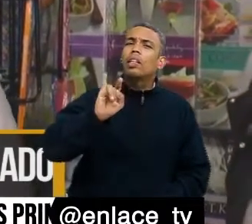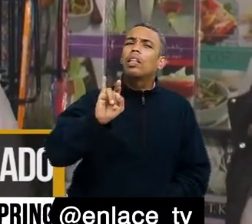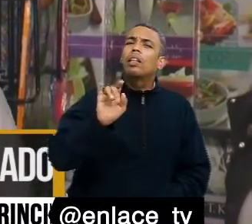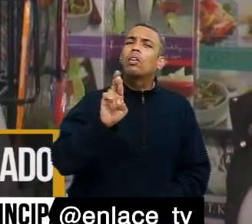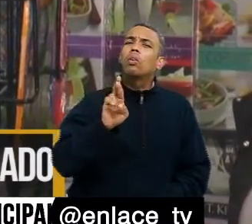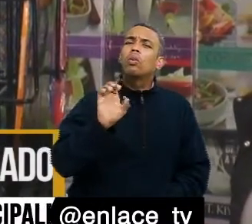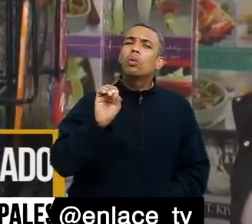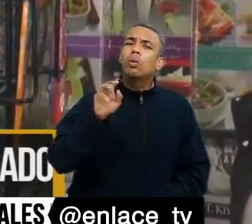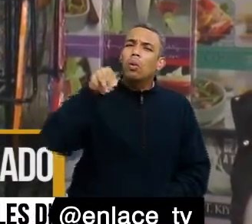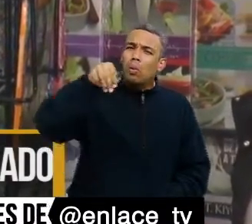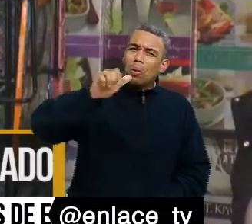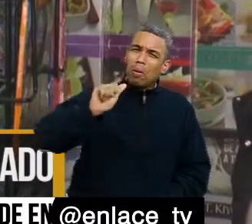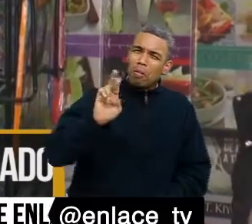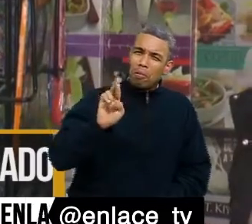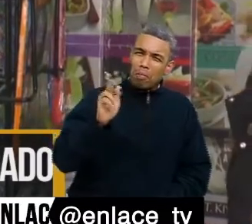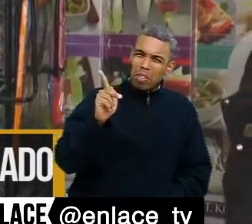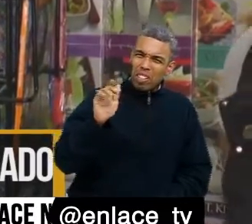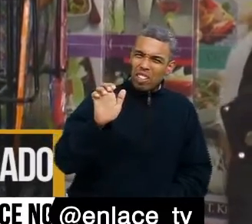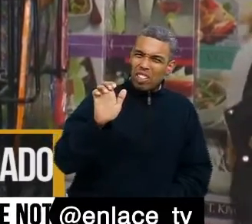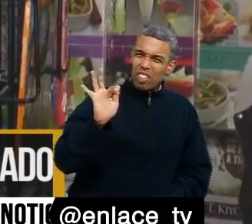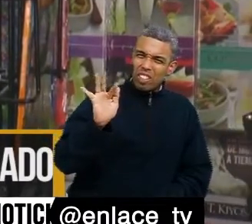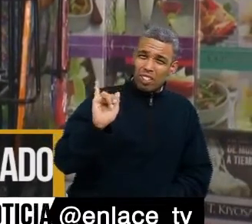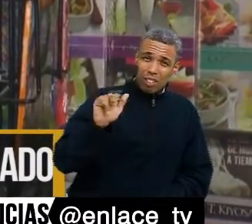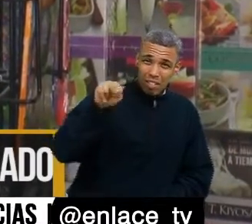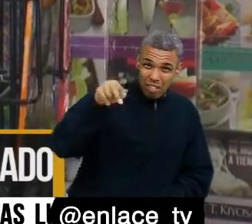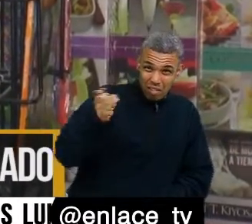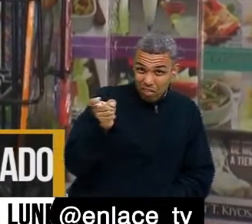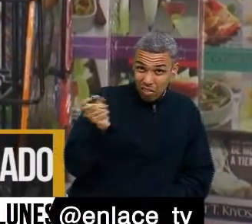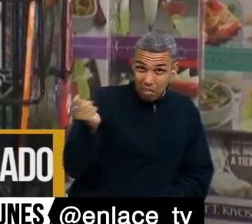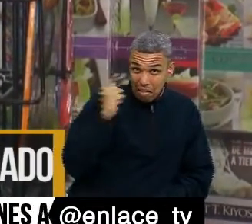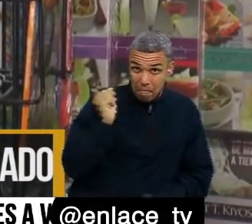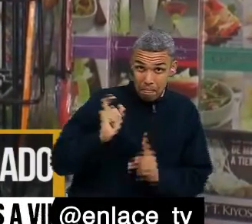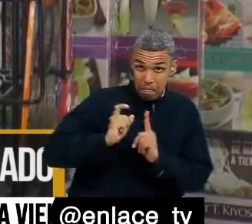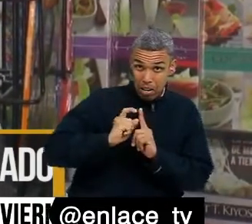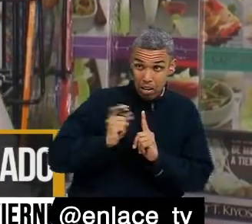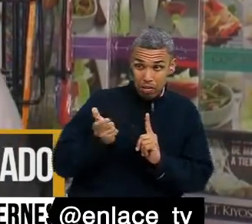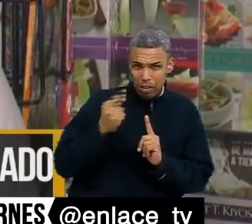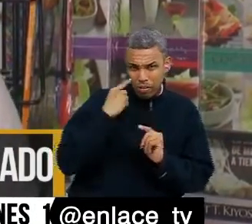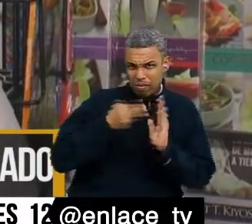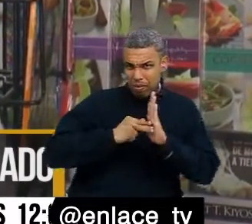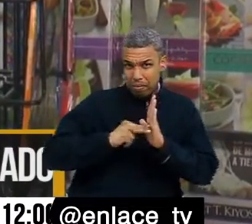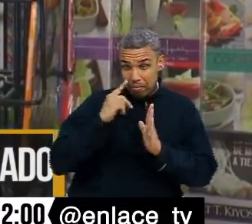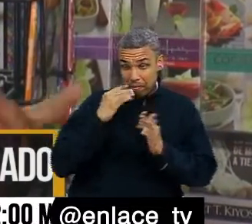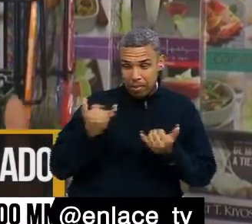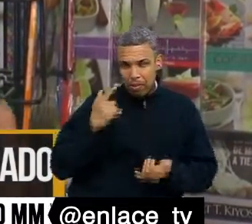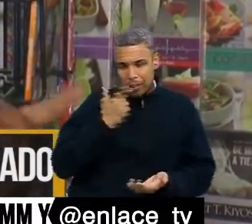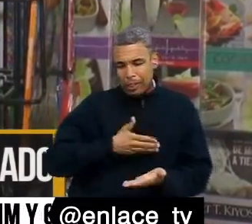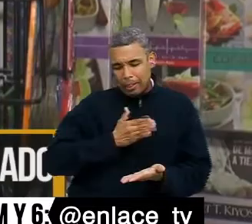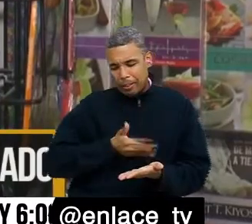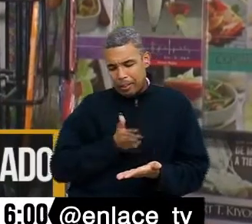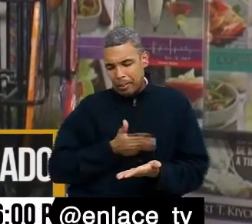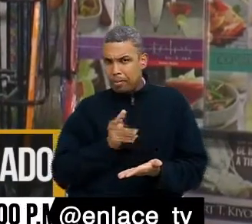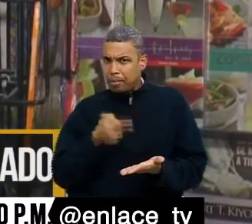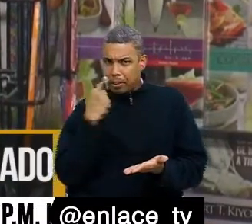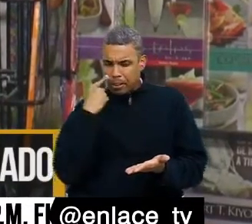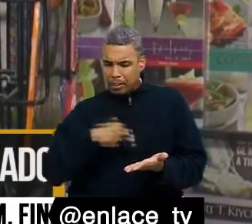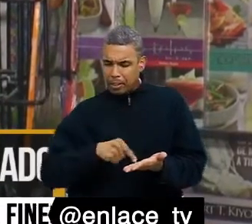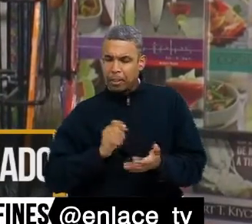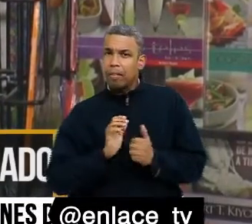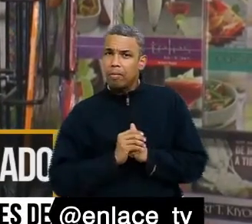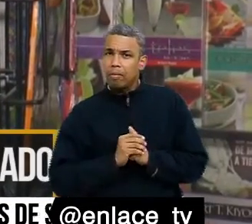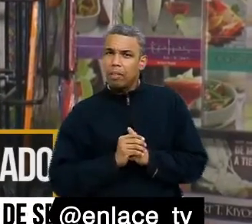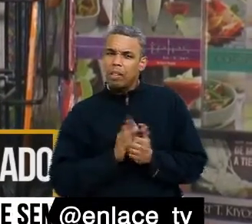comercio. Pues precisamente nos encontramos en la librería Leer y Algo Más, y el recomendado del día de hoy tiene que ver con el libro Véndele a la Mente y No a la Gente.